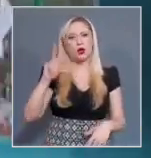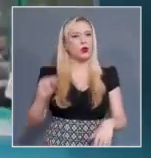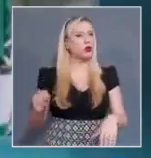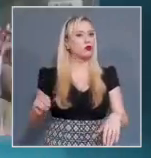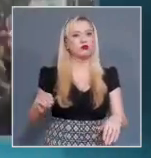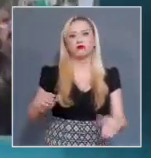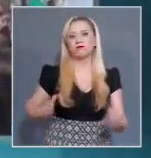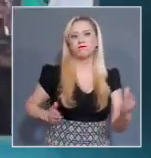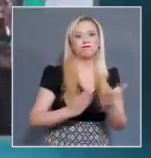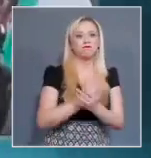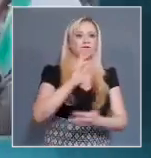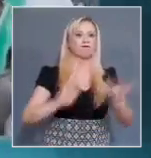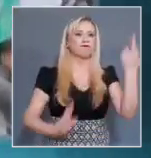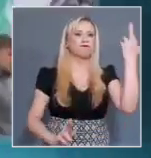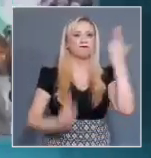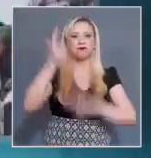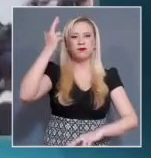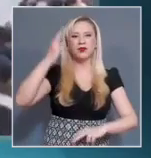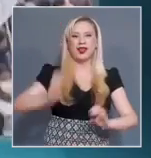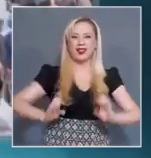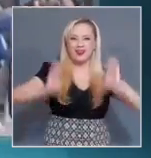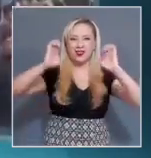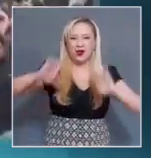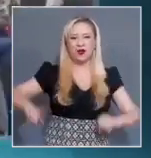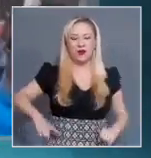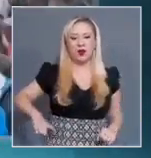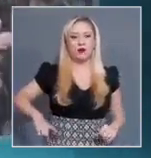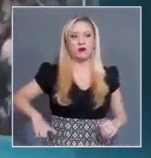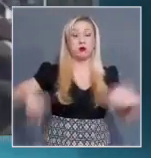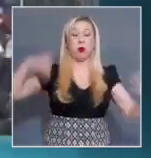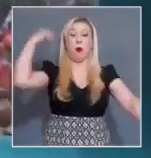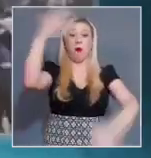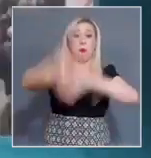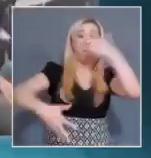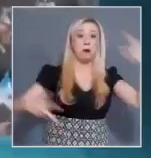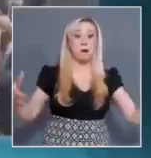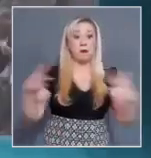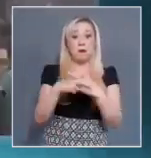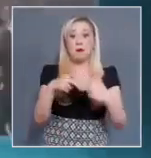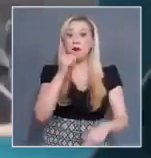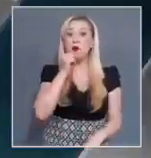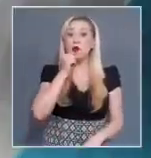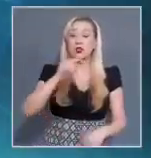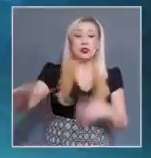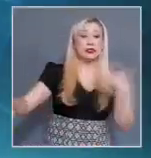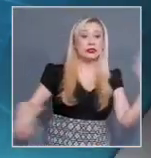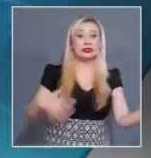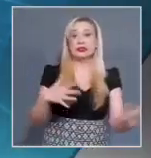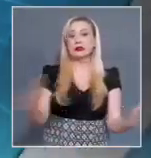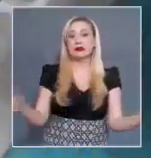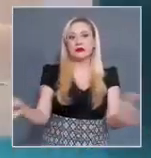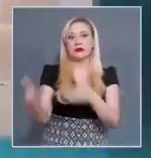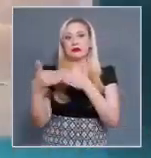sociales, provocó violentos enfrentamientos entre manifestantes y policías. Se votó a puerta cerrada.